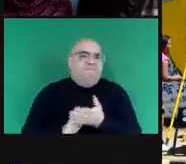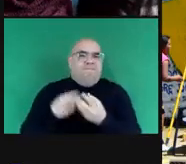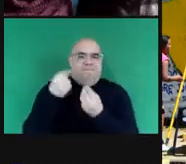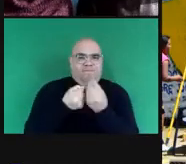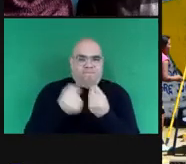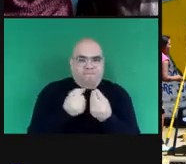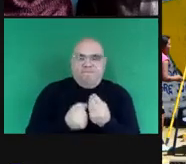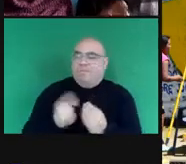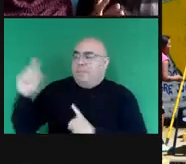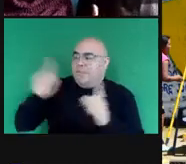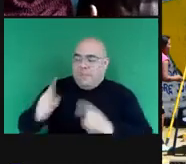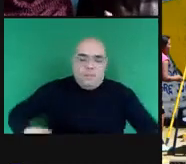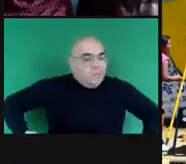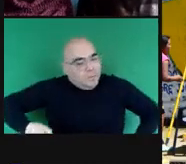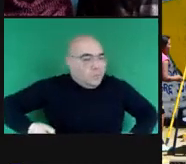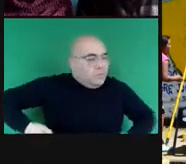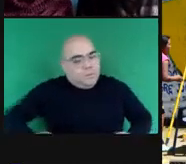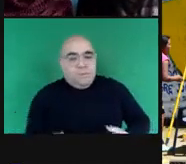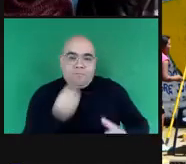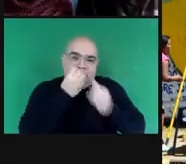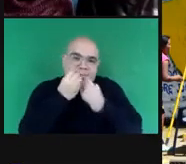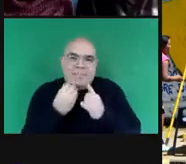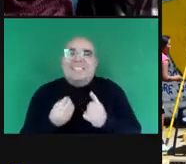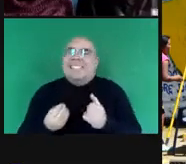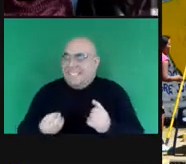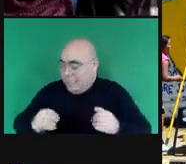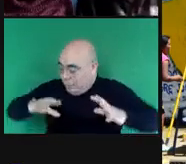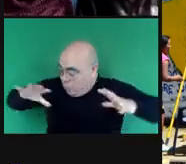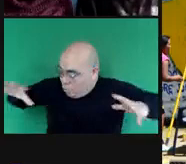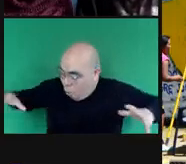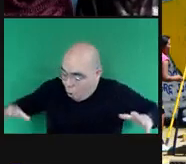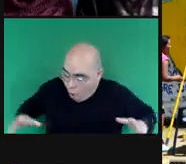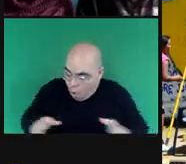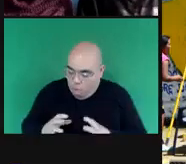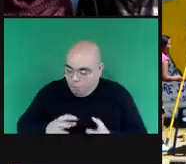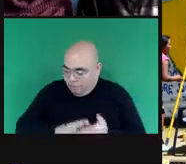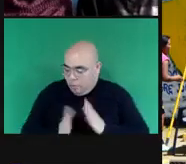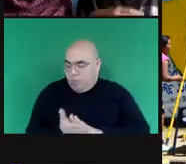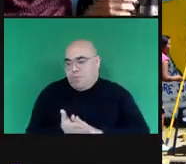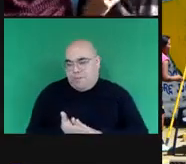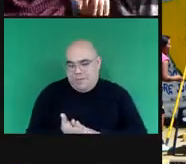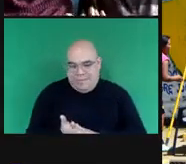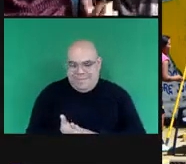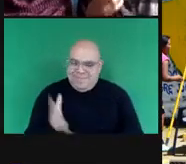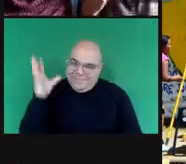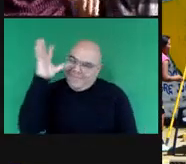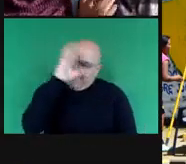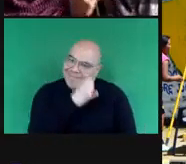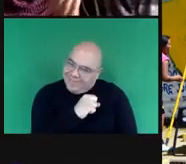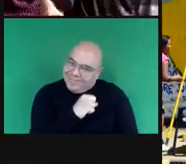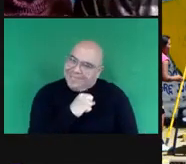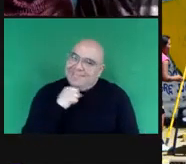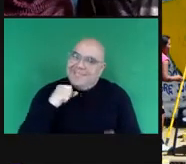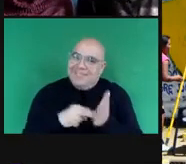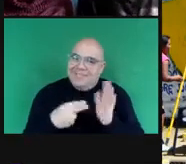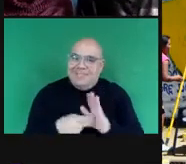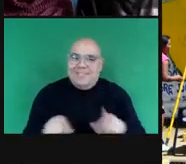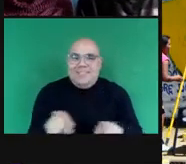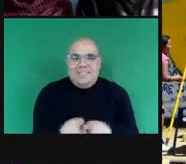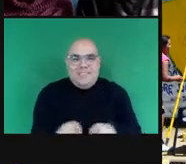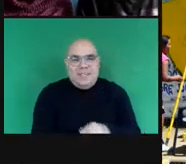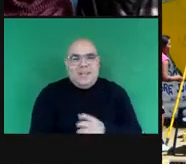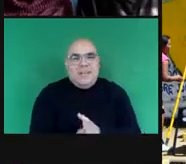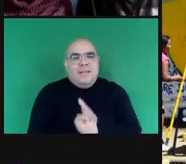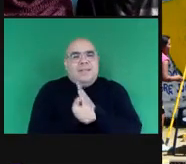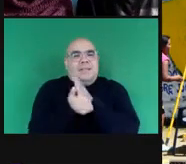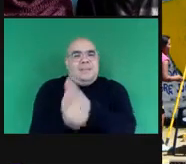el refrigerio. Se arma comunidad a la hora de pintar. Entonces esto ha sido una de las metodologías